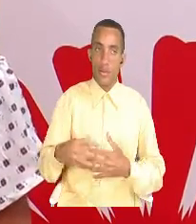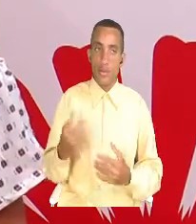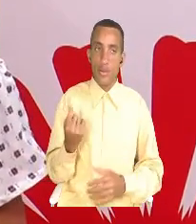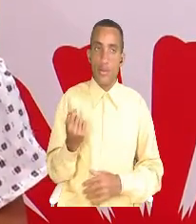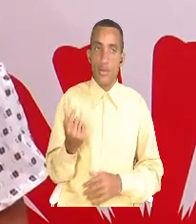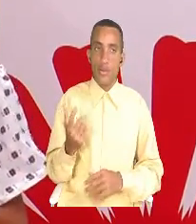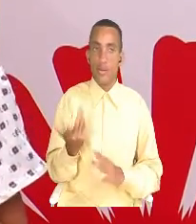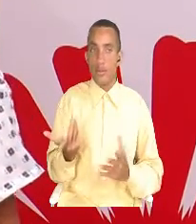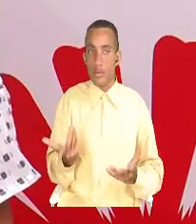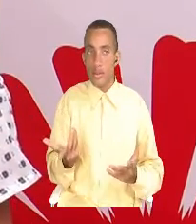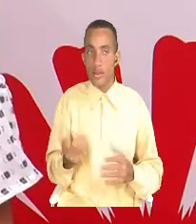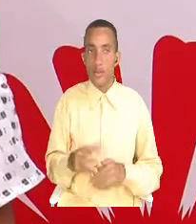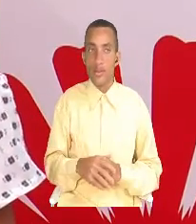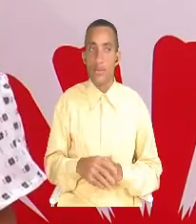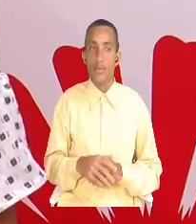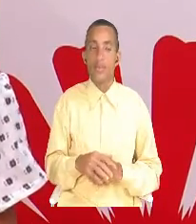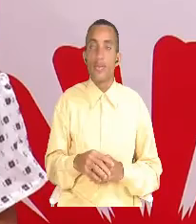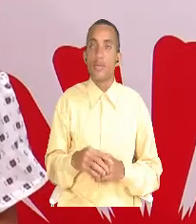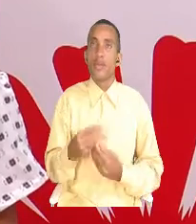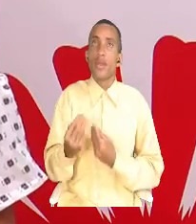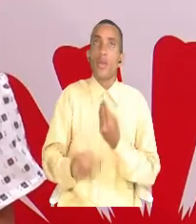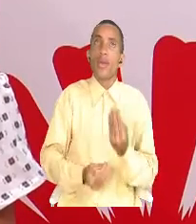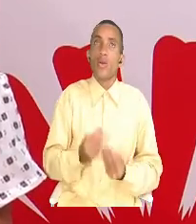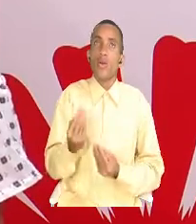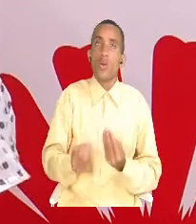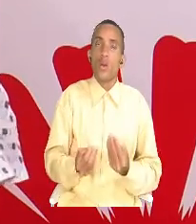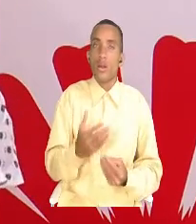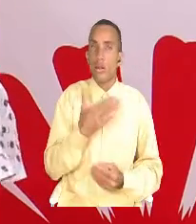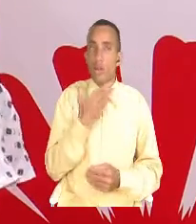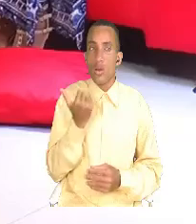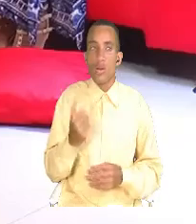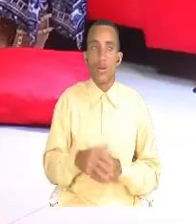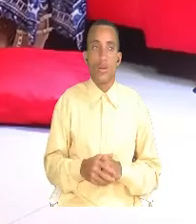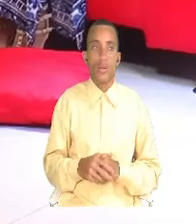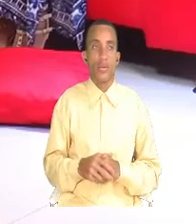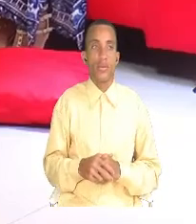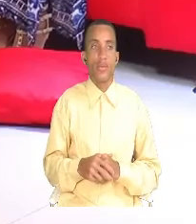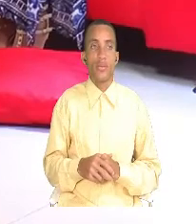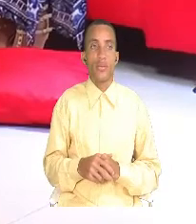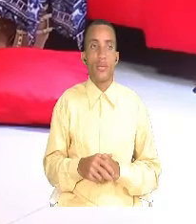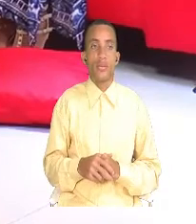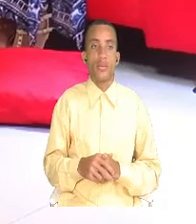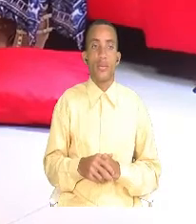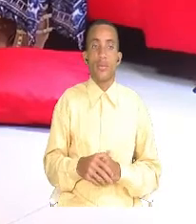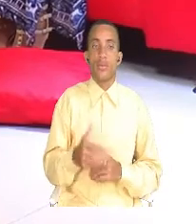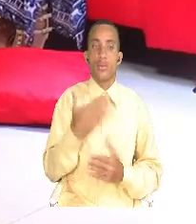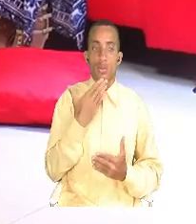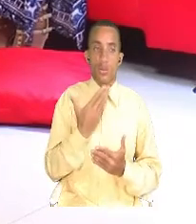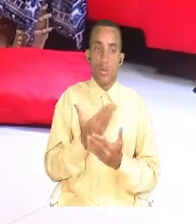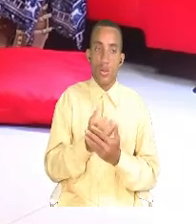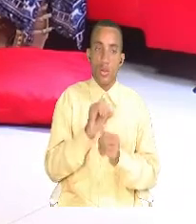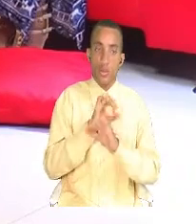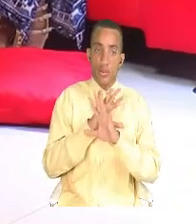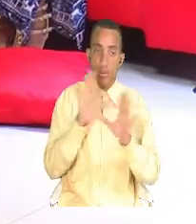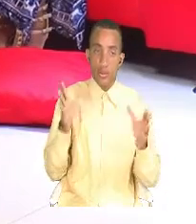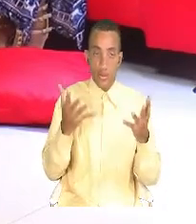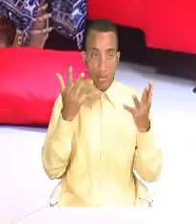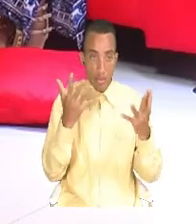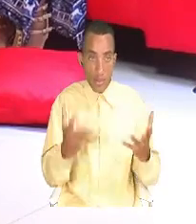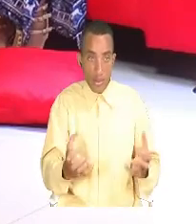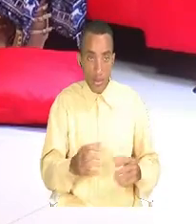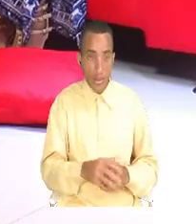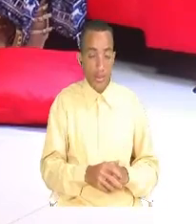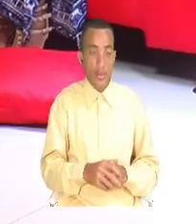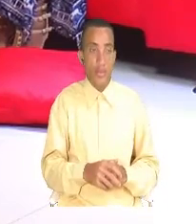para constituirla. Queremos saber cuál es esa mejor opción que tenemos. Bueno, muy buenos días. Si lo que queremos